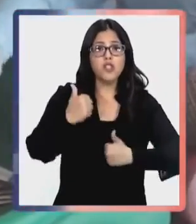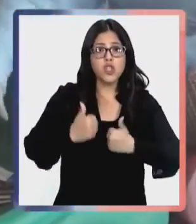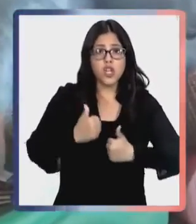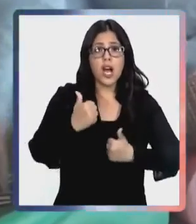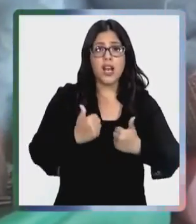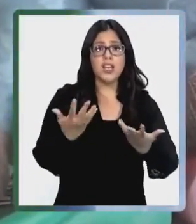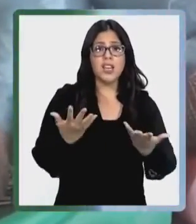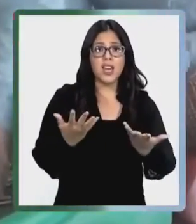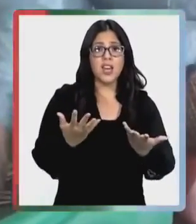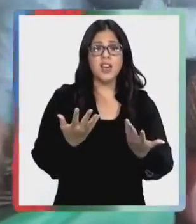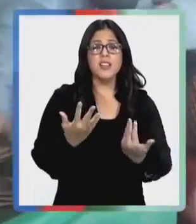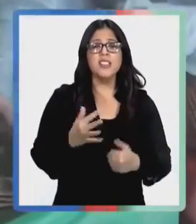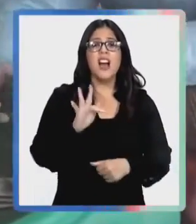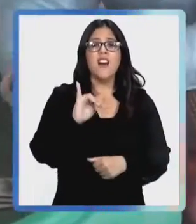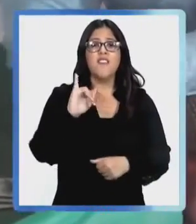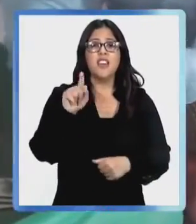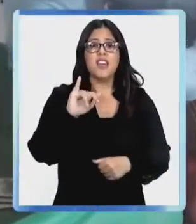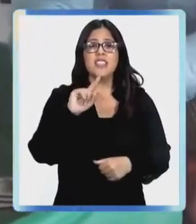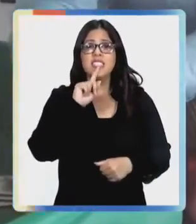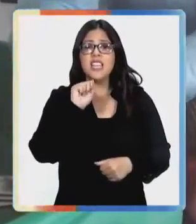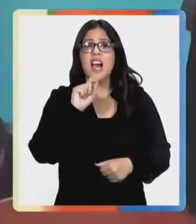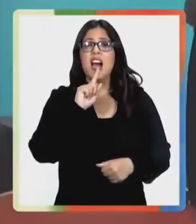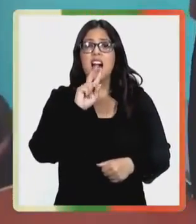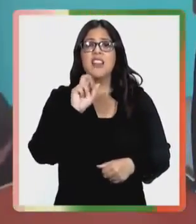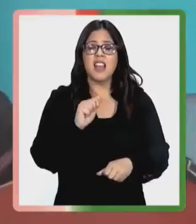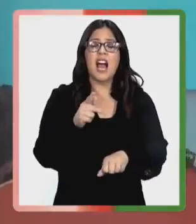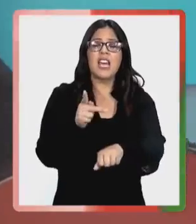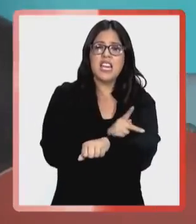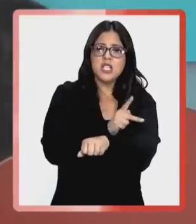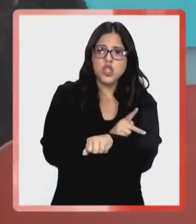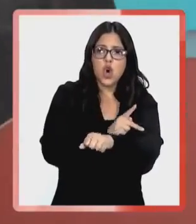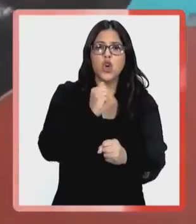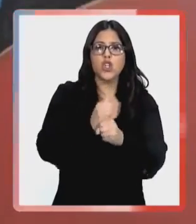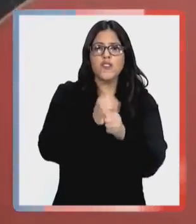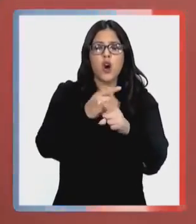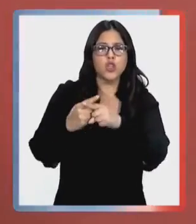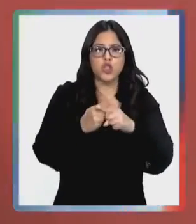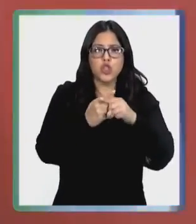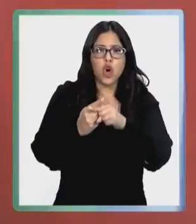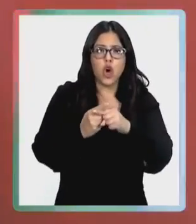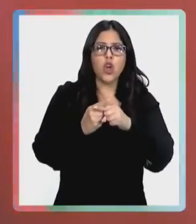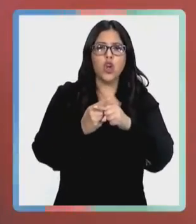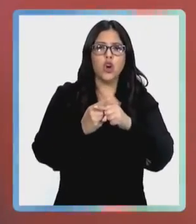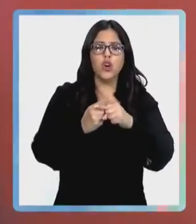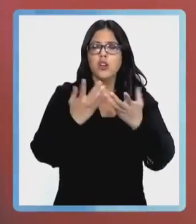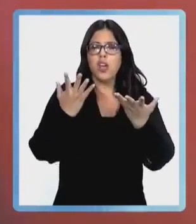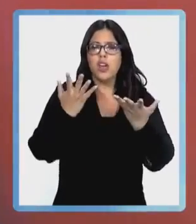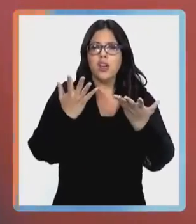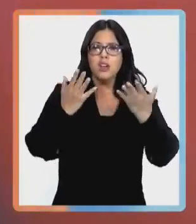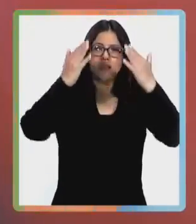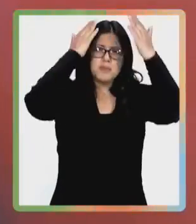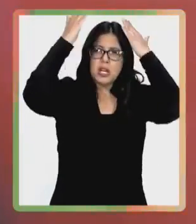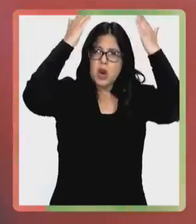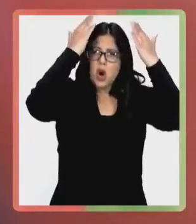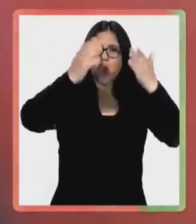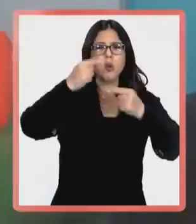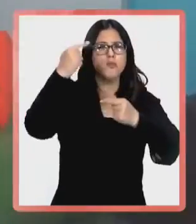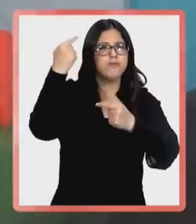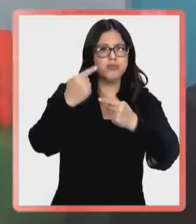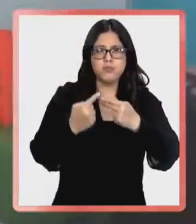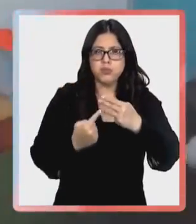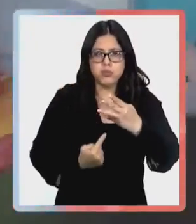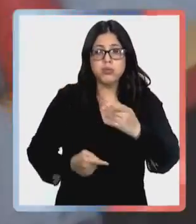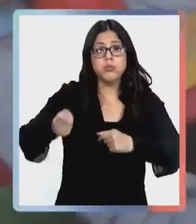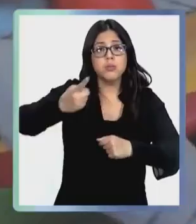por fisiatras, kinesiólogos, terapeuta ocupacional, trabajador social, psicooncólogo, neuropsicólogo, entre otros varios, y